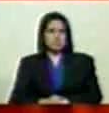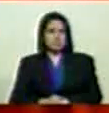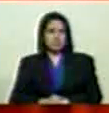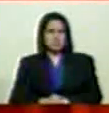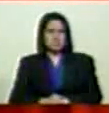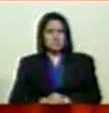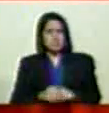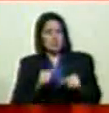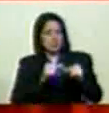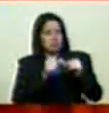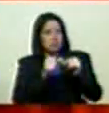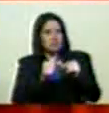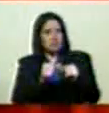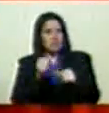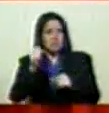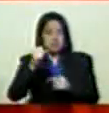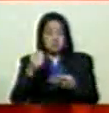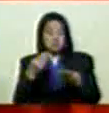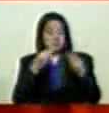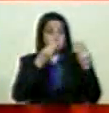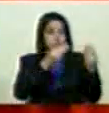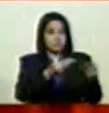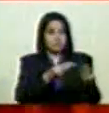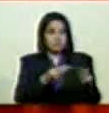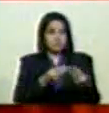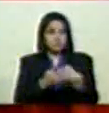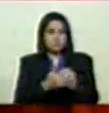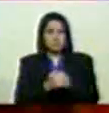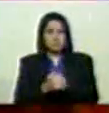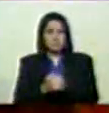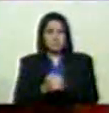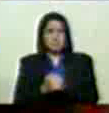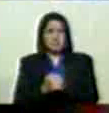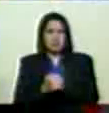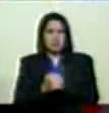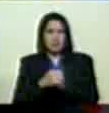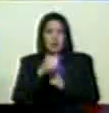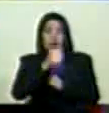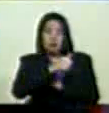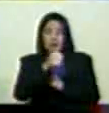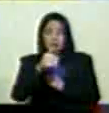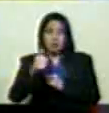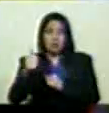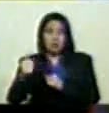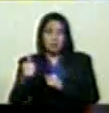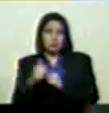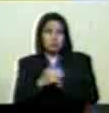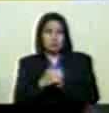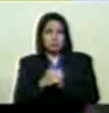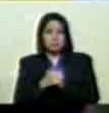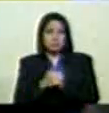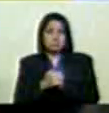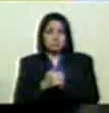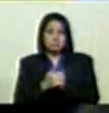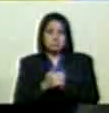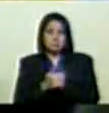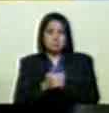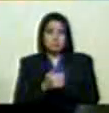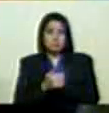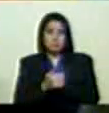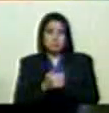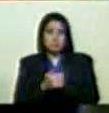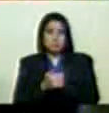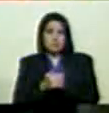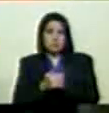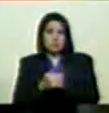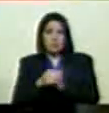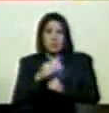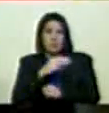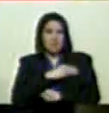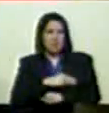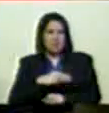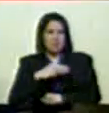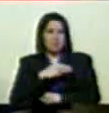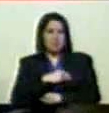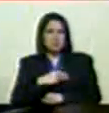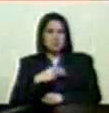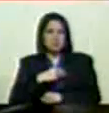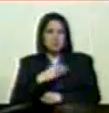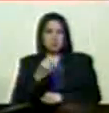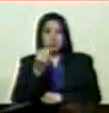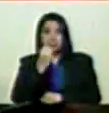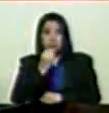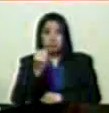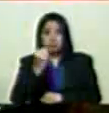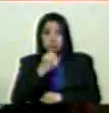es contingencia sí es asignación, se los asignamos a los motores de la gran misión